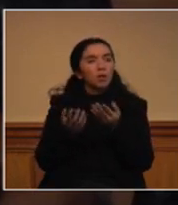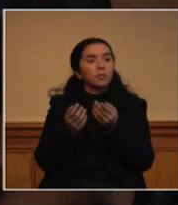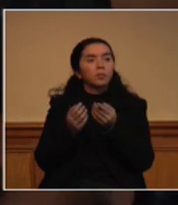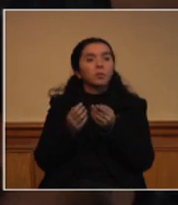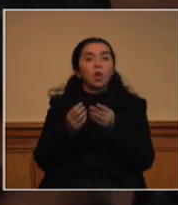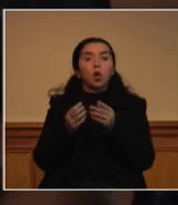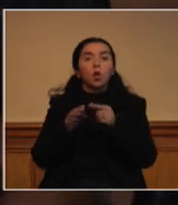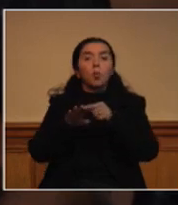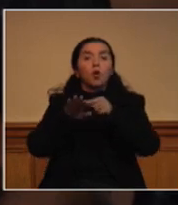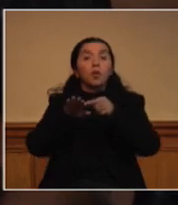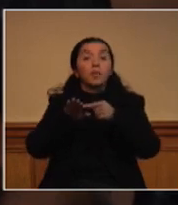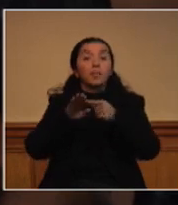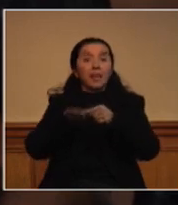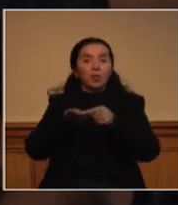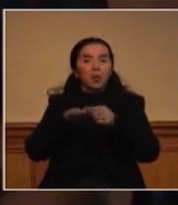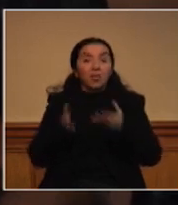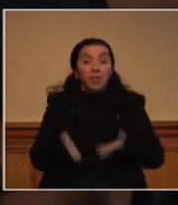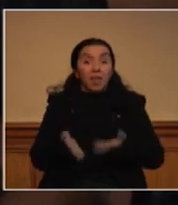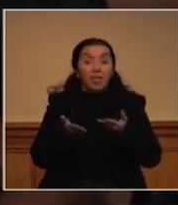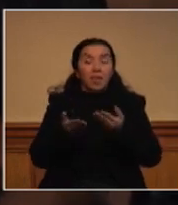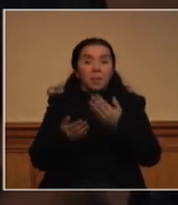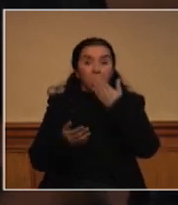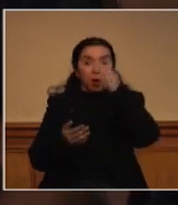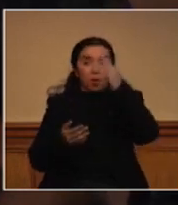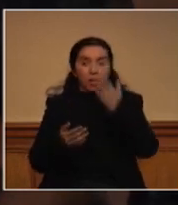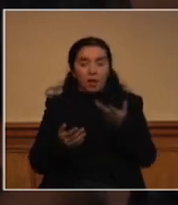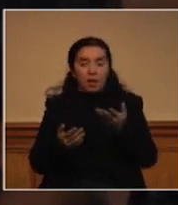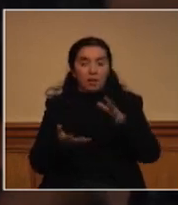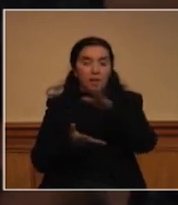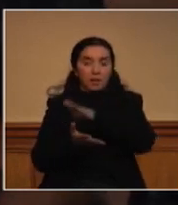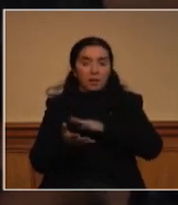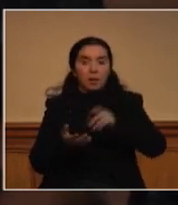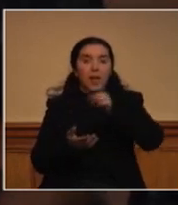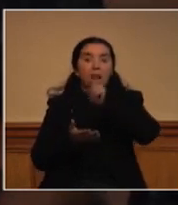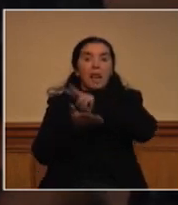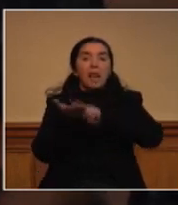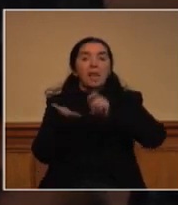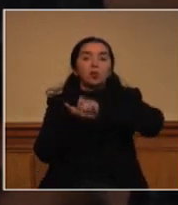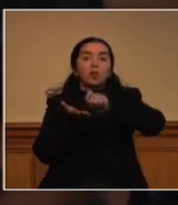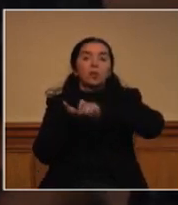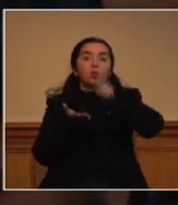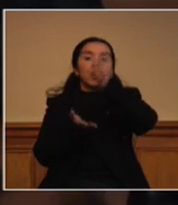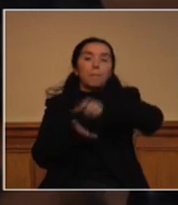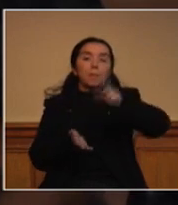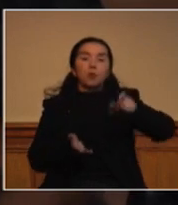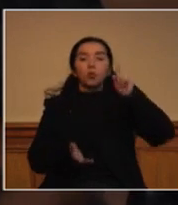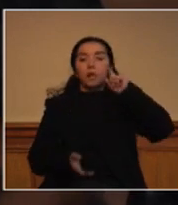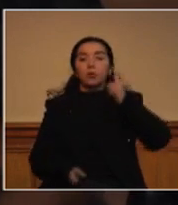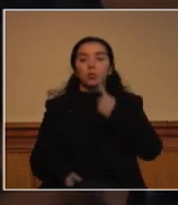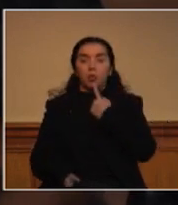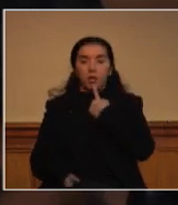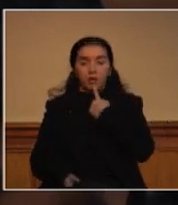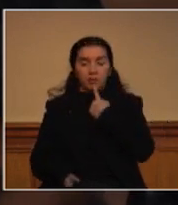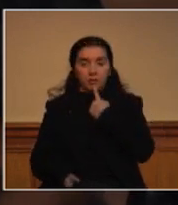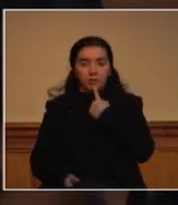complementar la tecnología en este ámbito? ¿Sí? De la lectoescritura en el caso de las personas sordas.